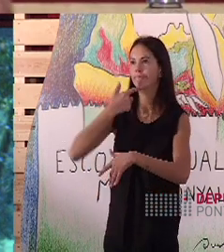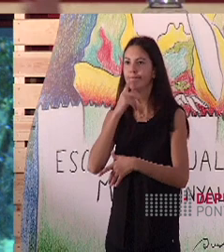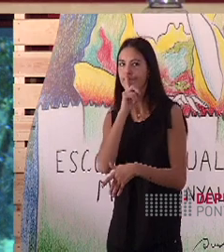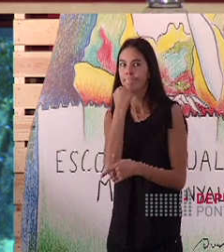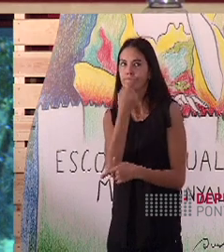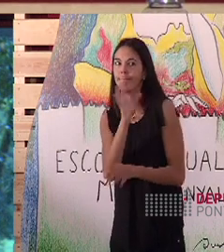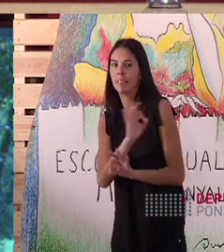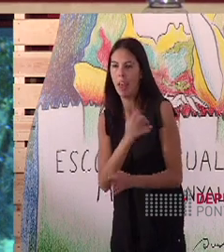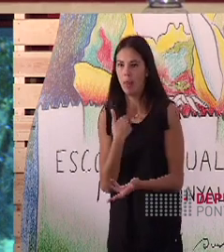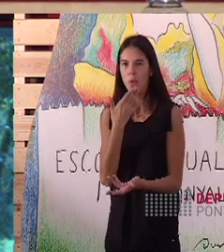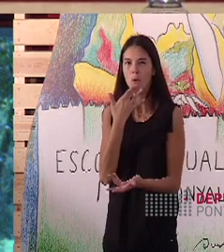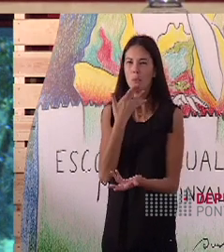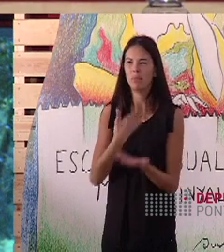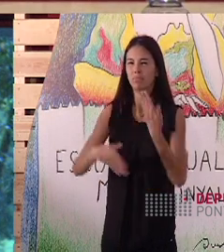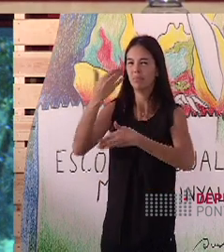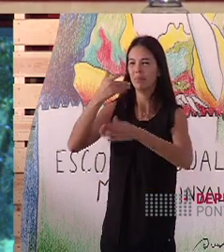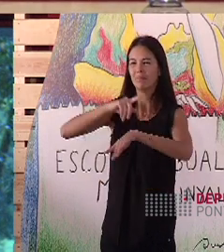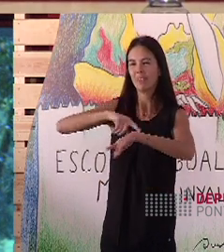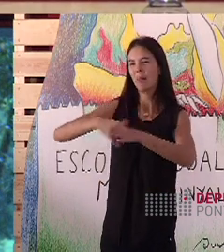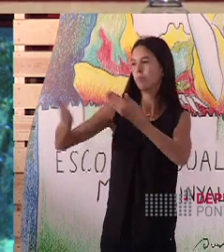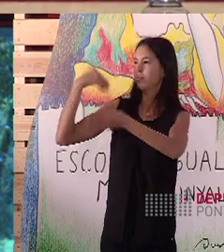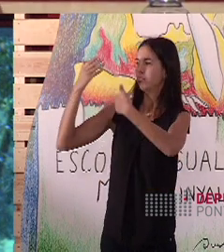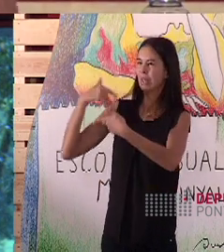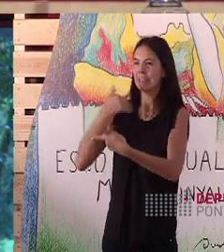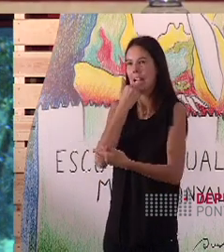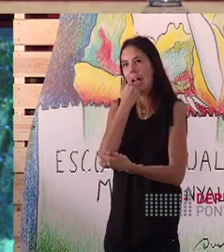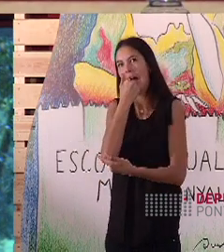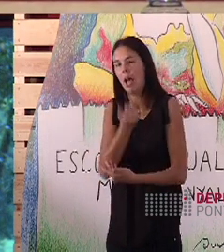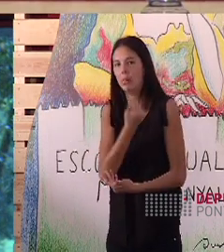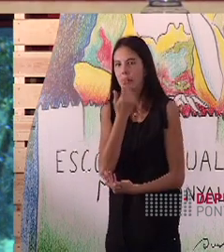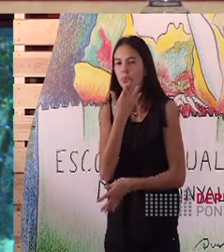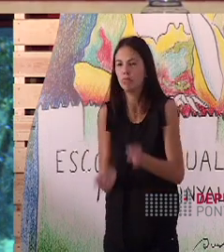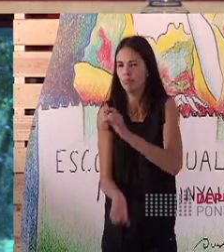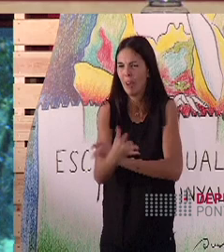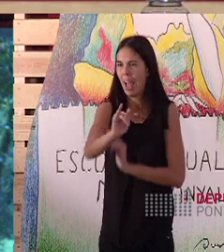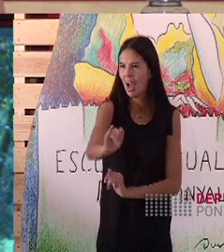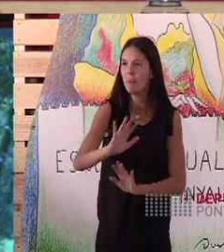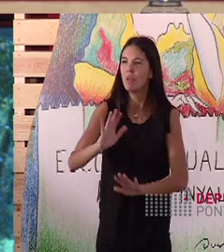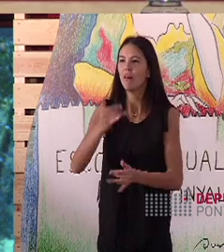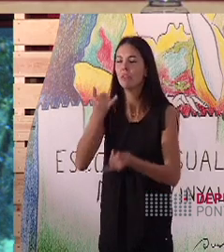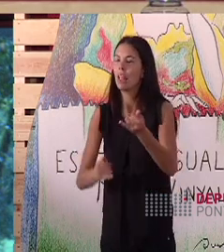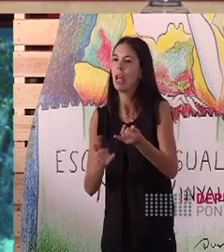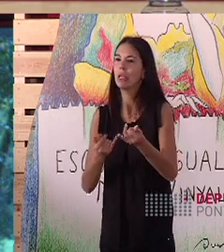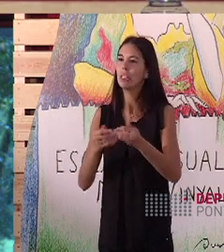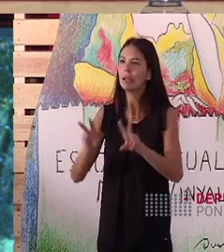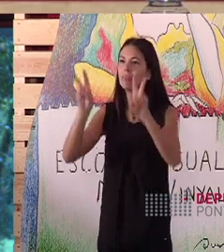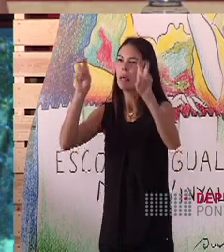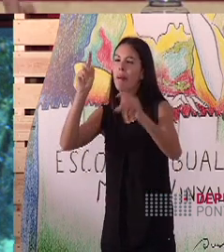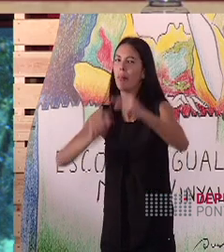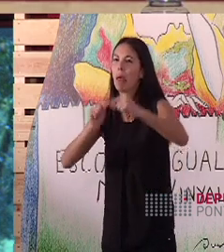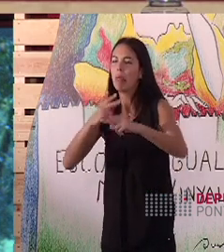isto acontecía, pero non estaba na primeira liña do debate político, do